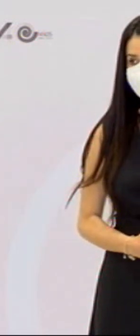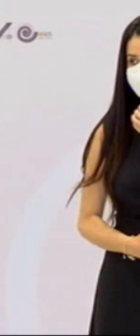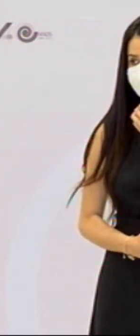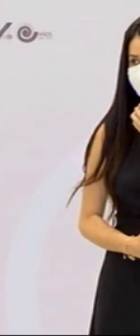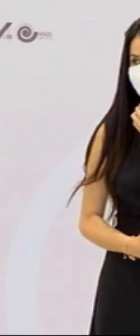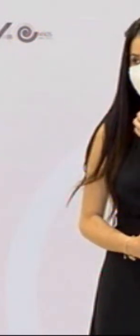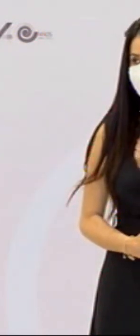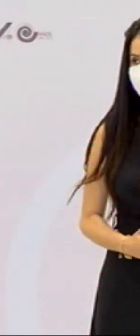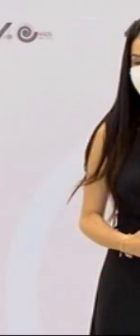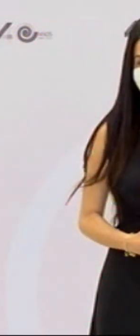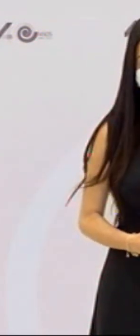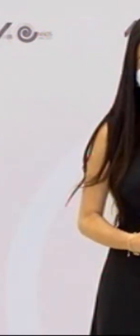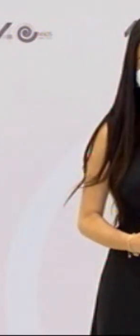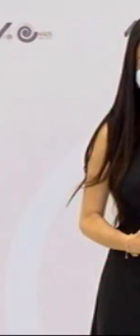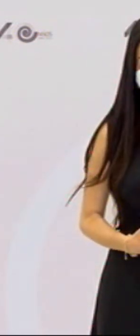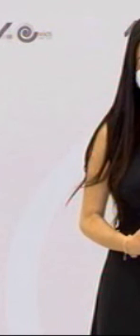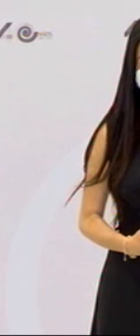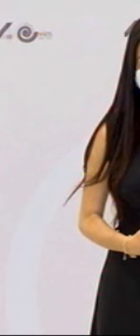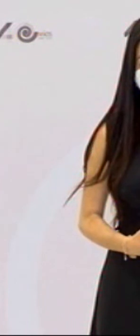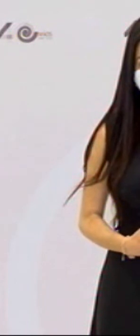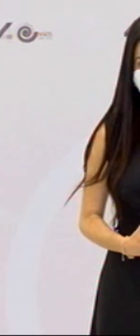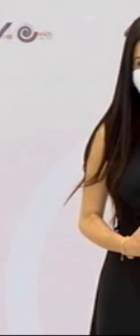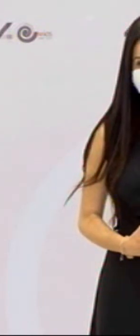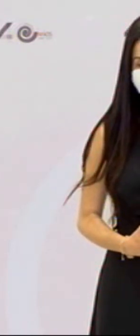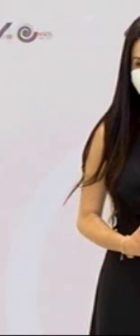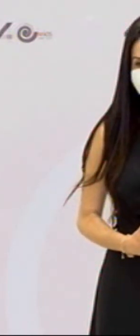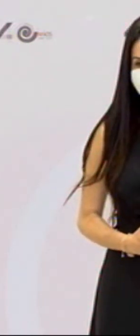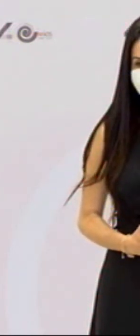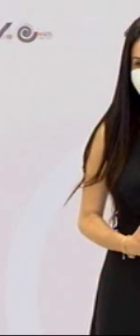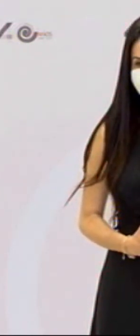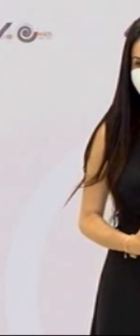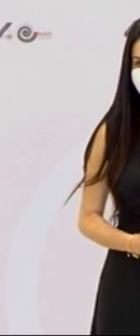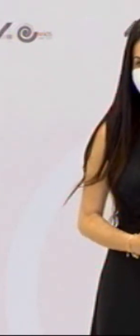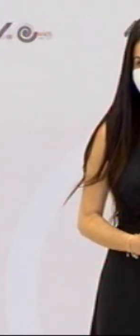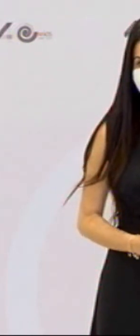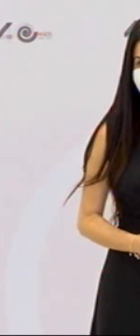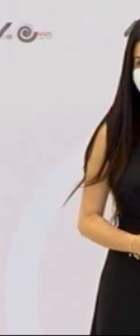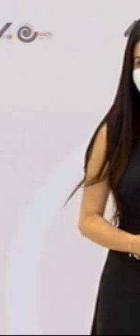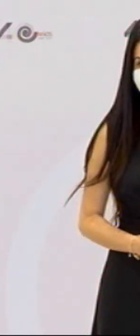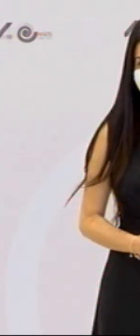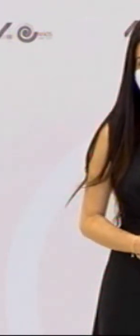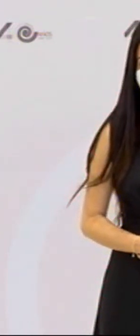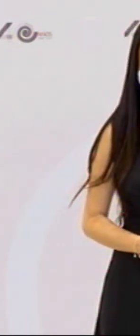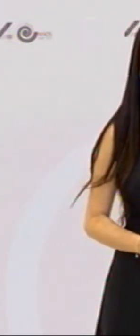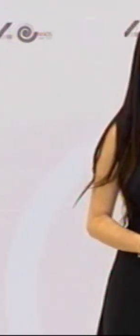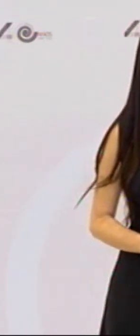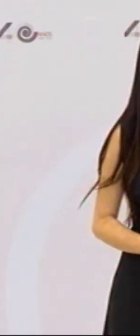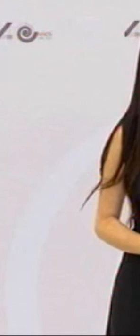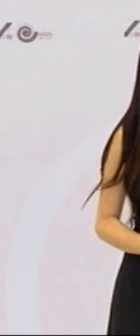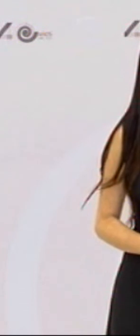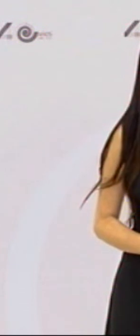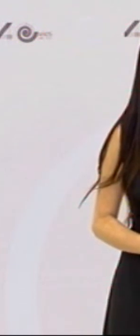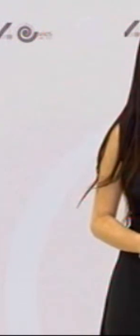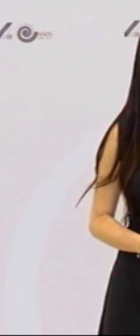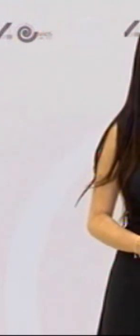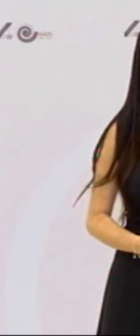pues intentaremos construir una Canarias que lógicamente permita también disipar y resolver los problemas